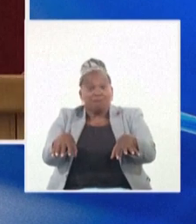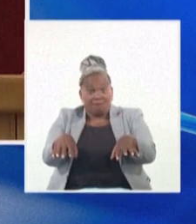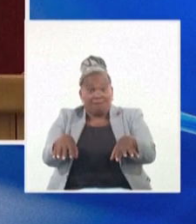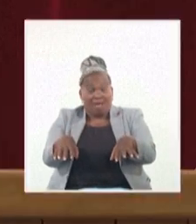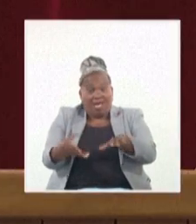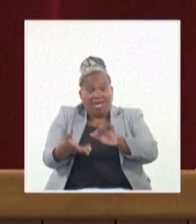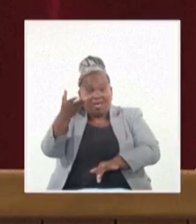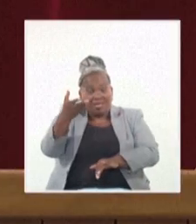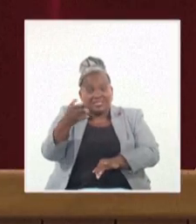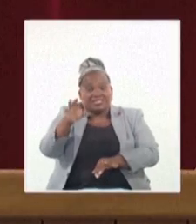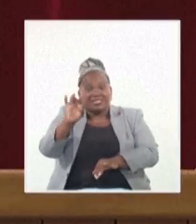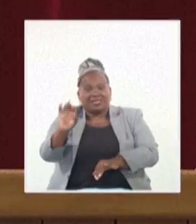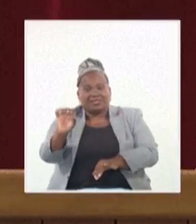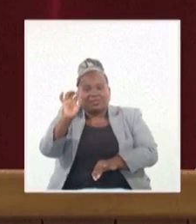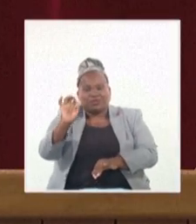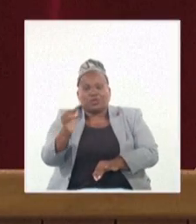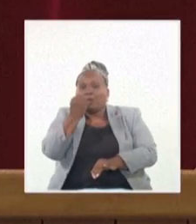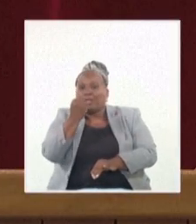más de un 70%.